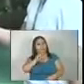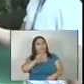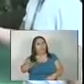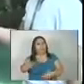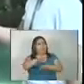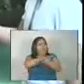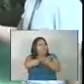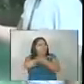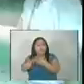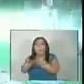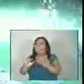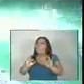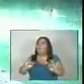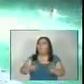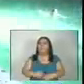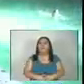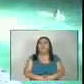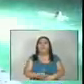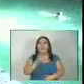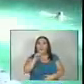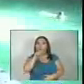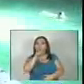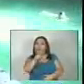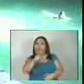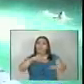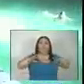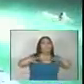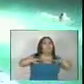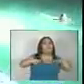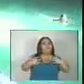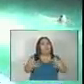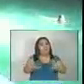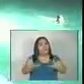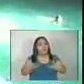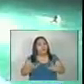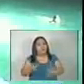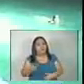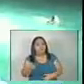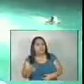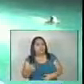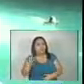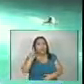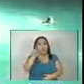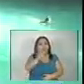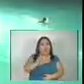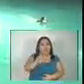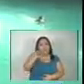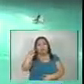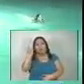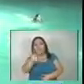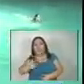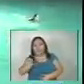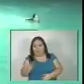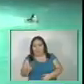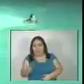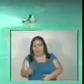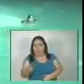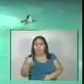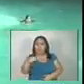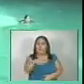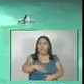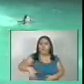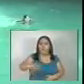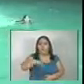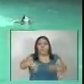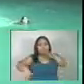limpio, un ambiente sano también. Si usted desea vacacionar este próximo 1 y 2 de enero del 2023, el Turicentro